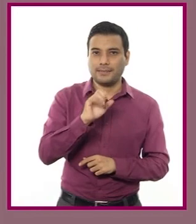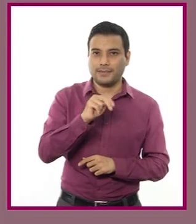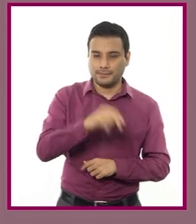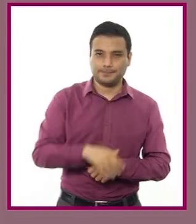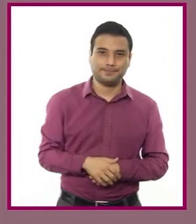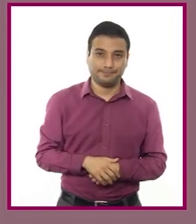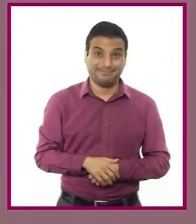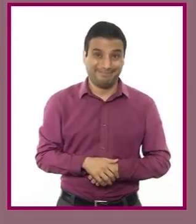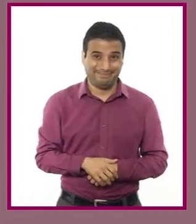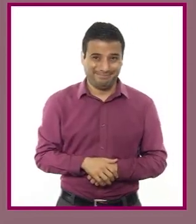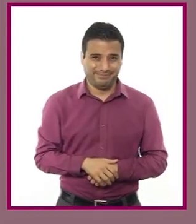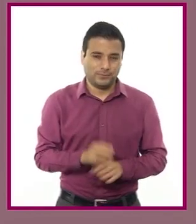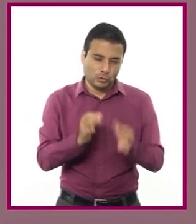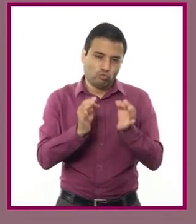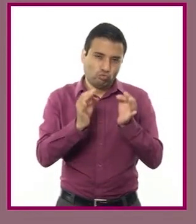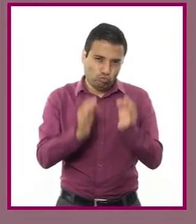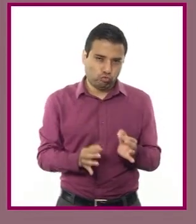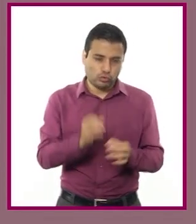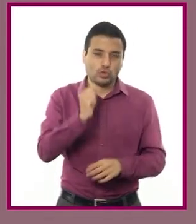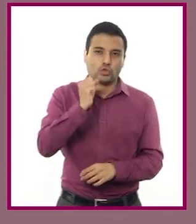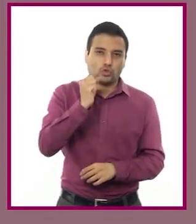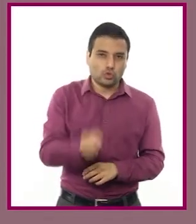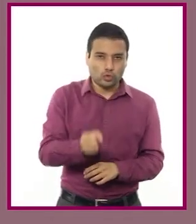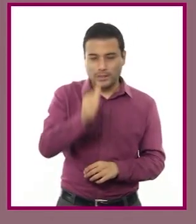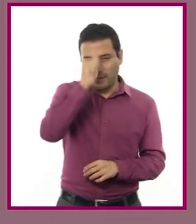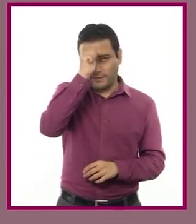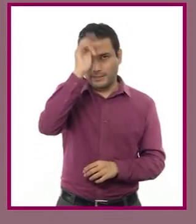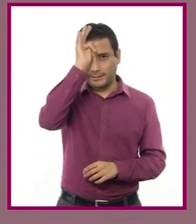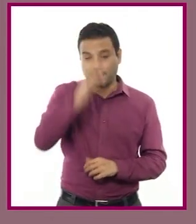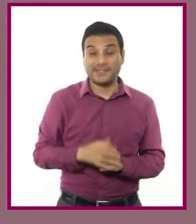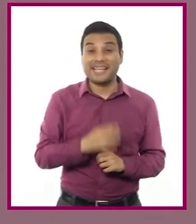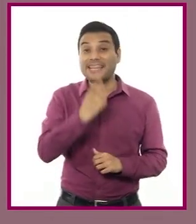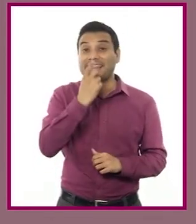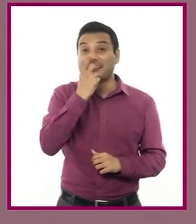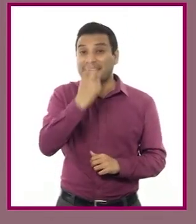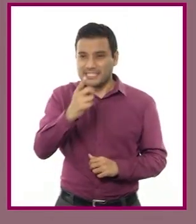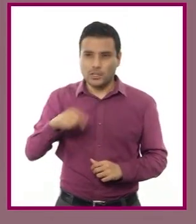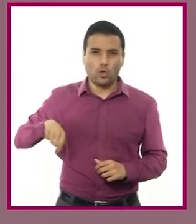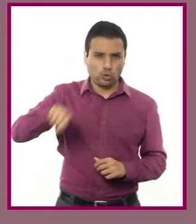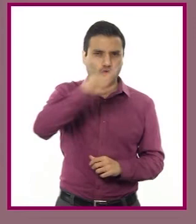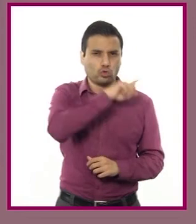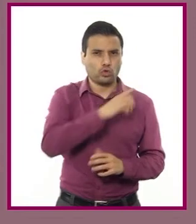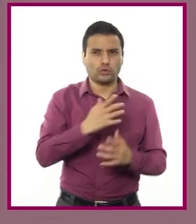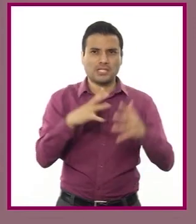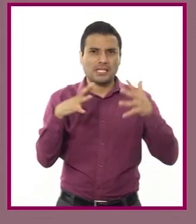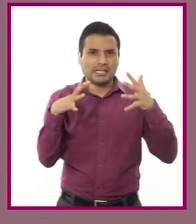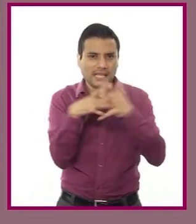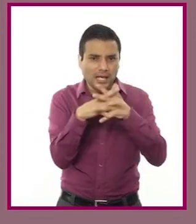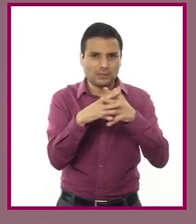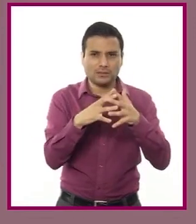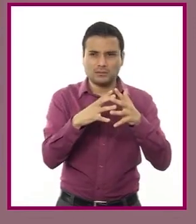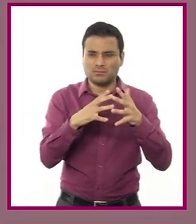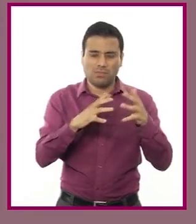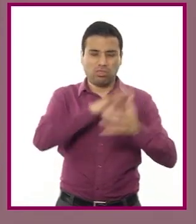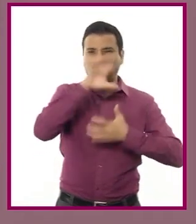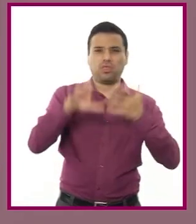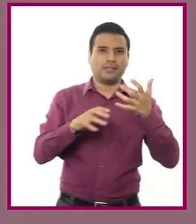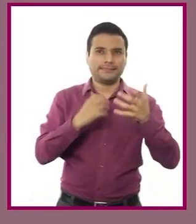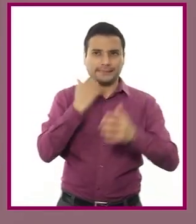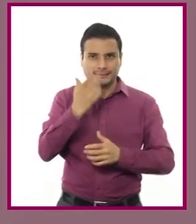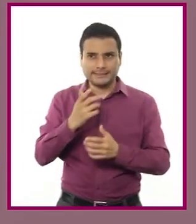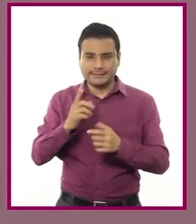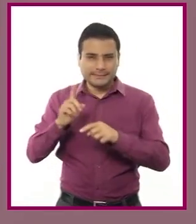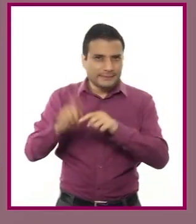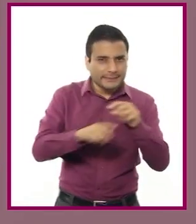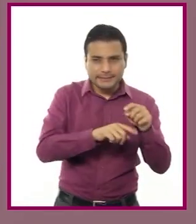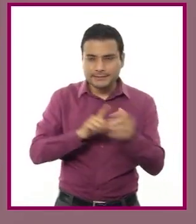pastún al sur de Afganistán, que se consideraban los purificadores de una guerra descontrolada. La